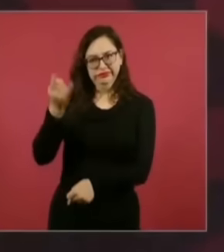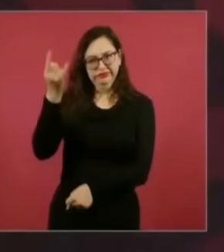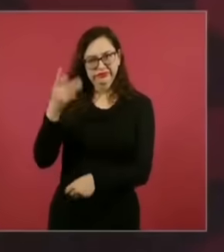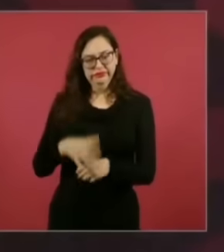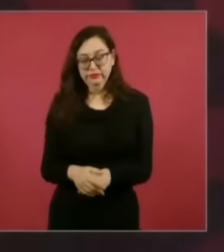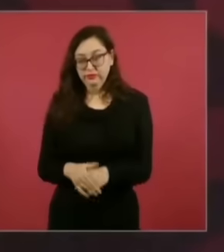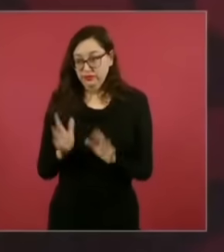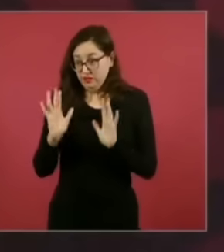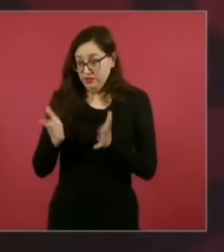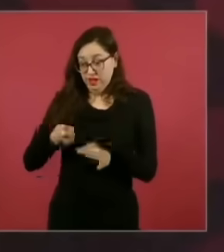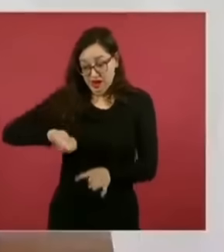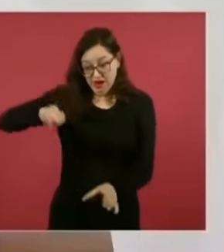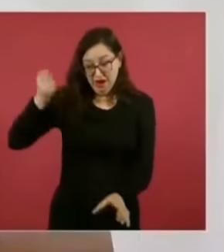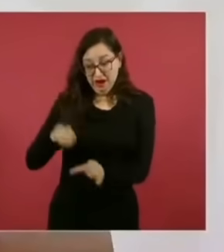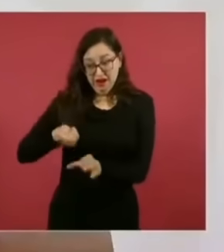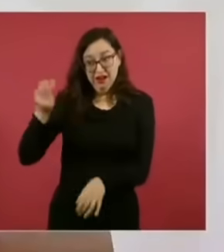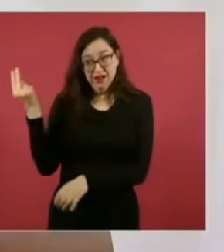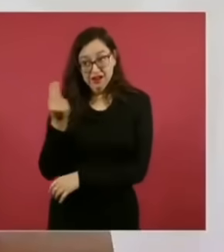cosa juzgada.